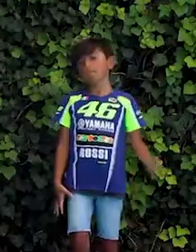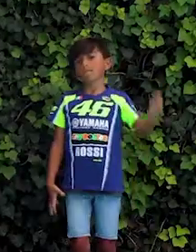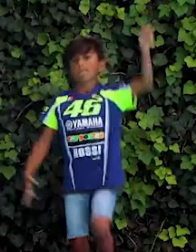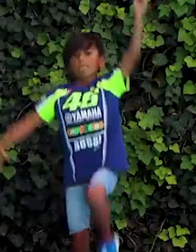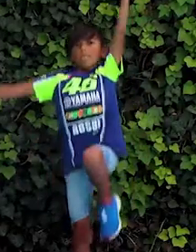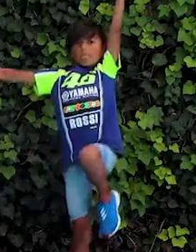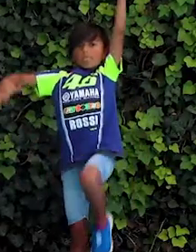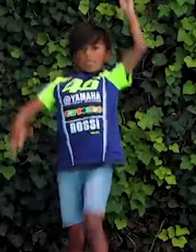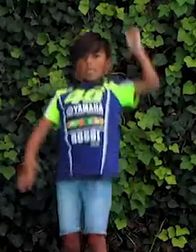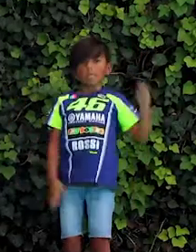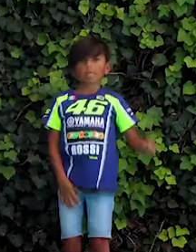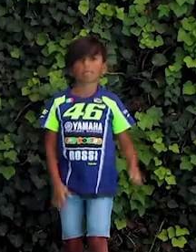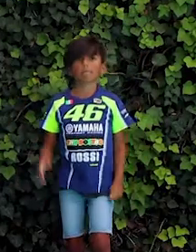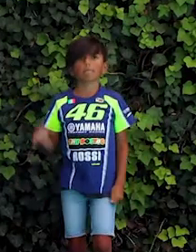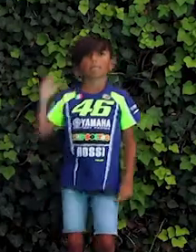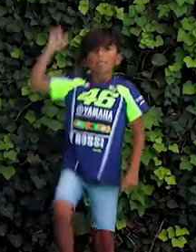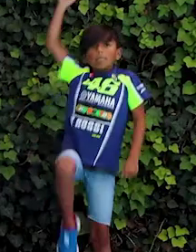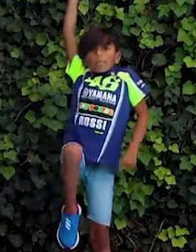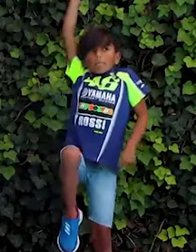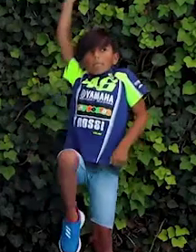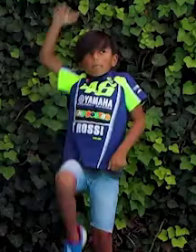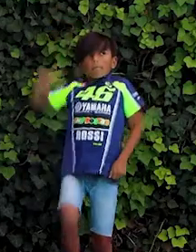bien.